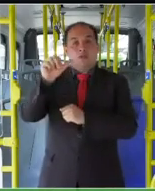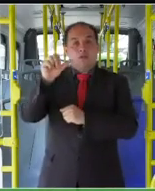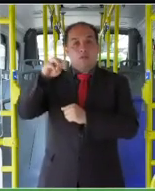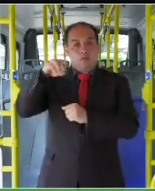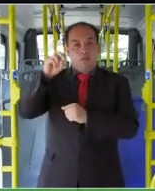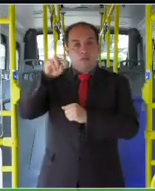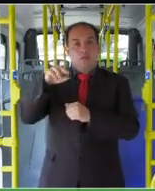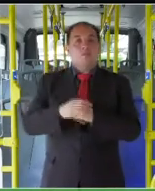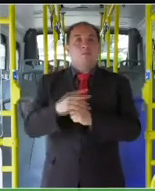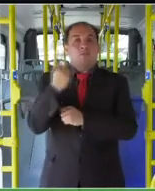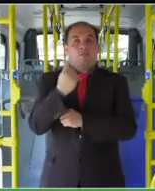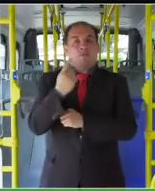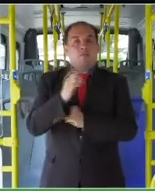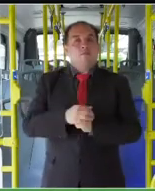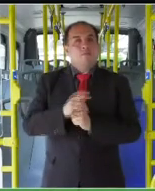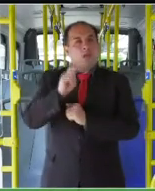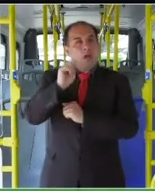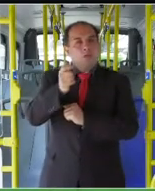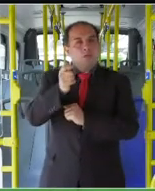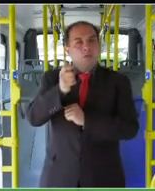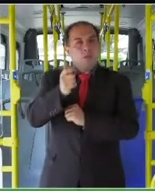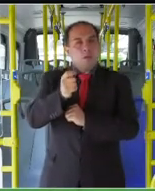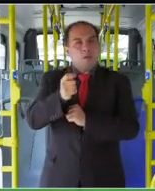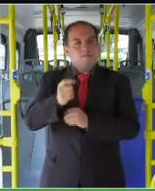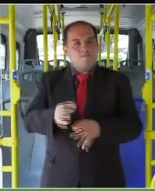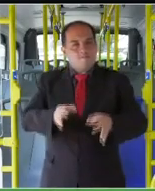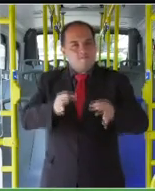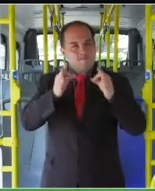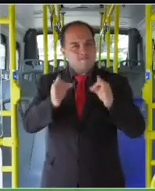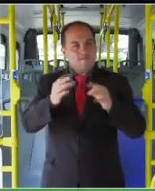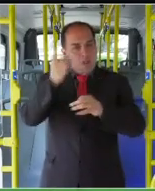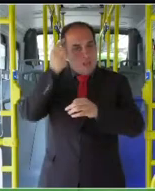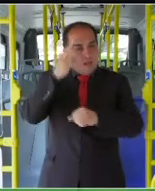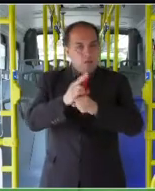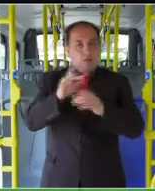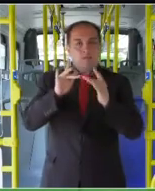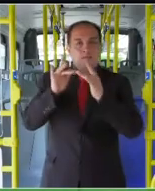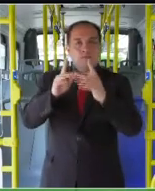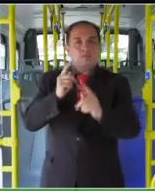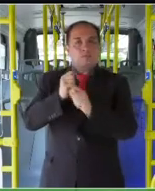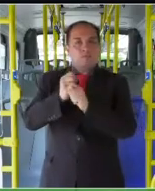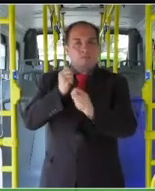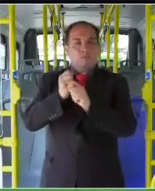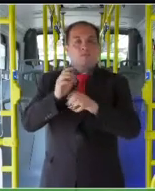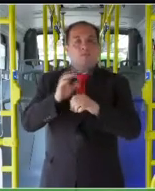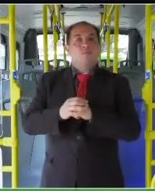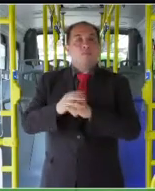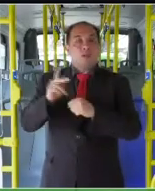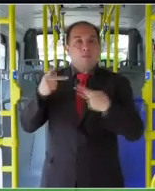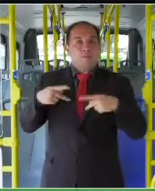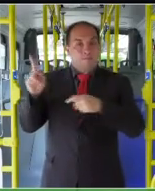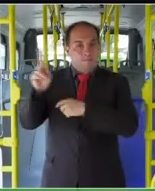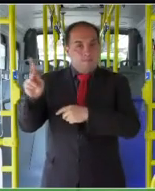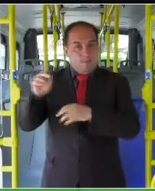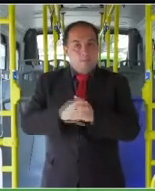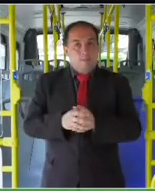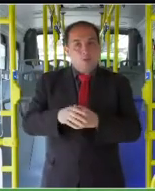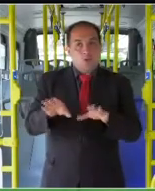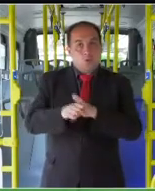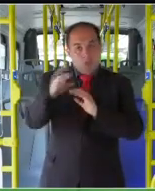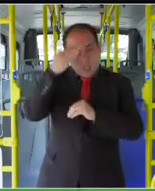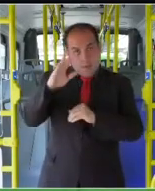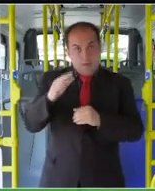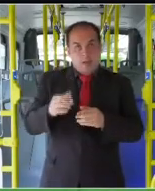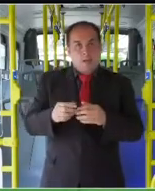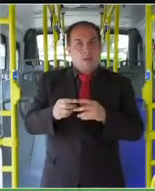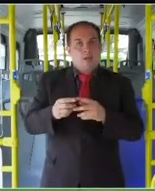que es un excelente director de la red de transporte de pasajeros. Como saben, hicimos resurgir